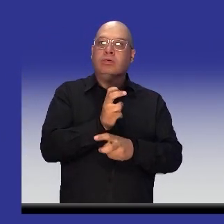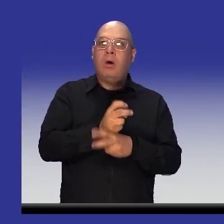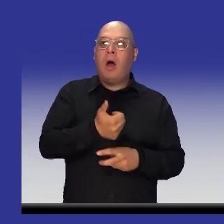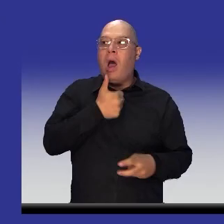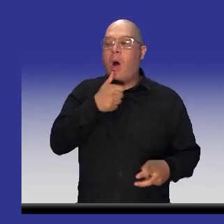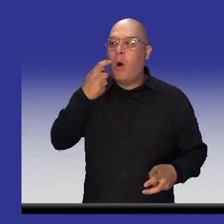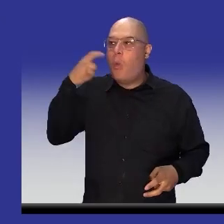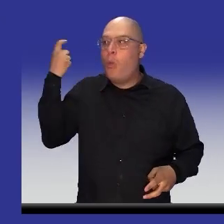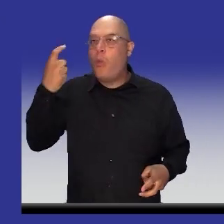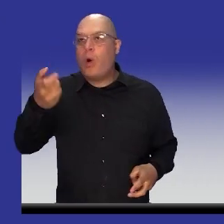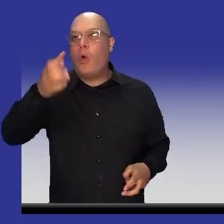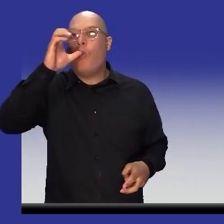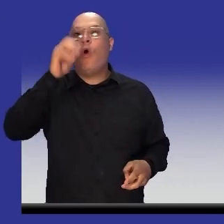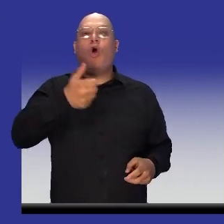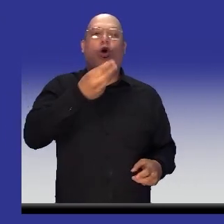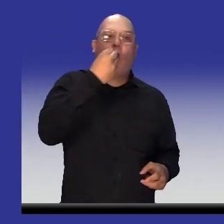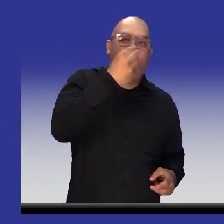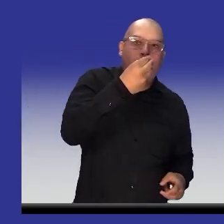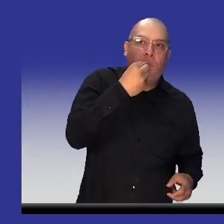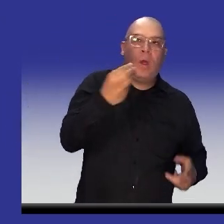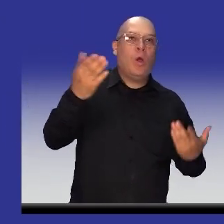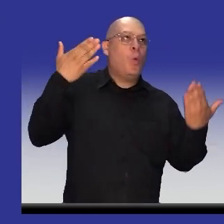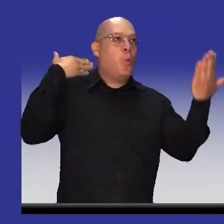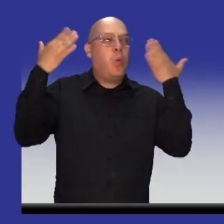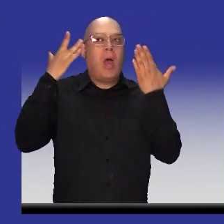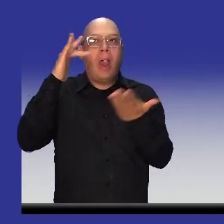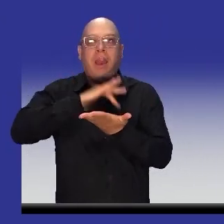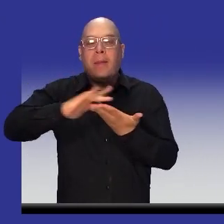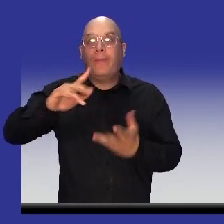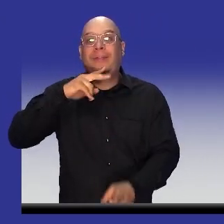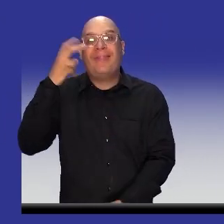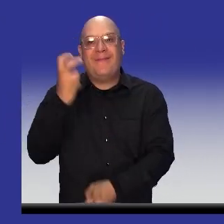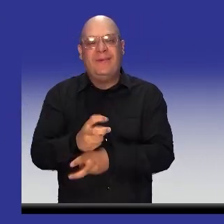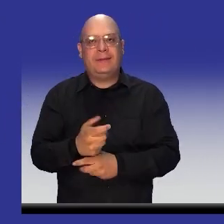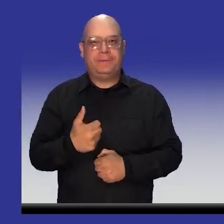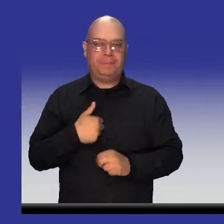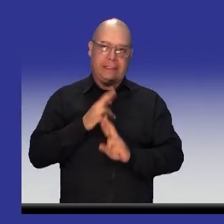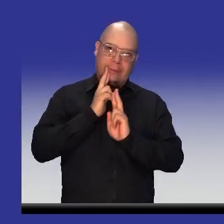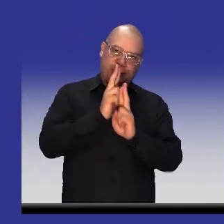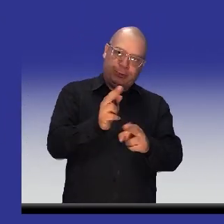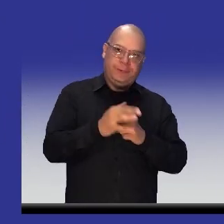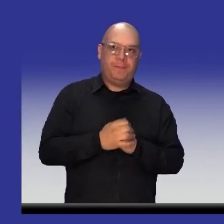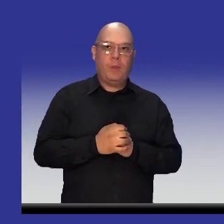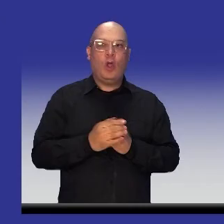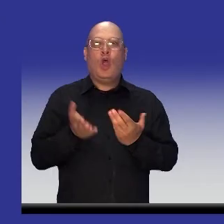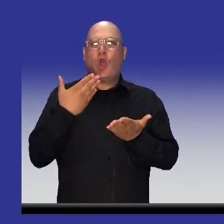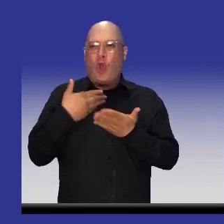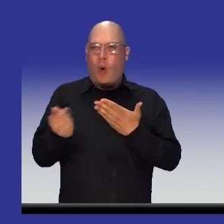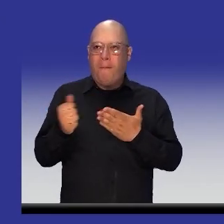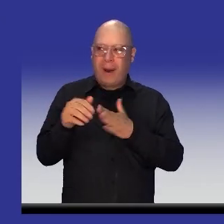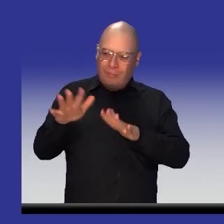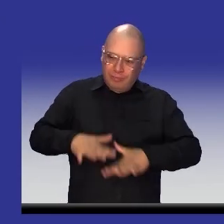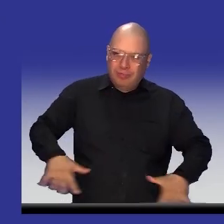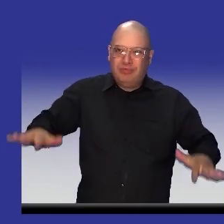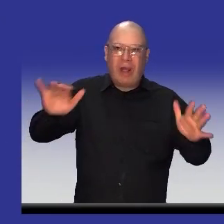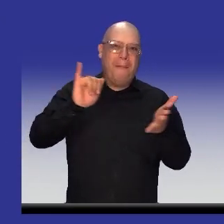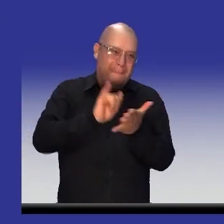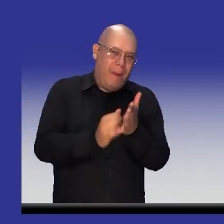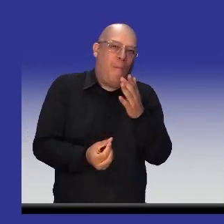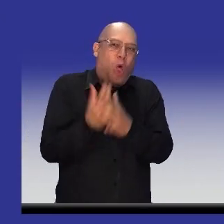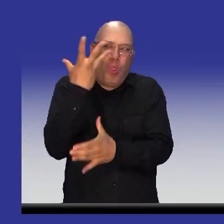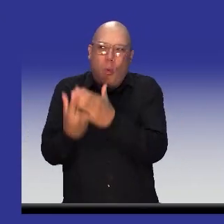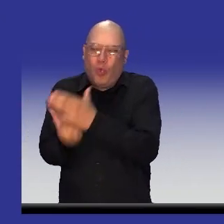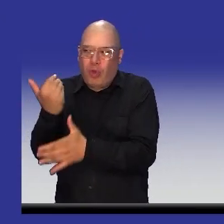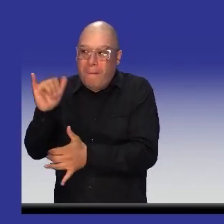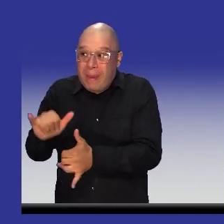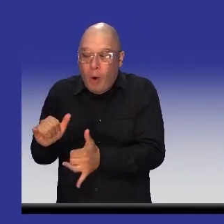potable, comida y aire limpio. Lo que puedes hacer: compra productos locales y de temporada. Al hacerlo, ayudas